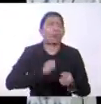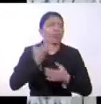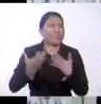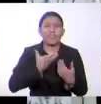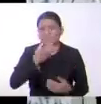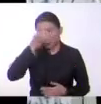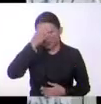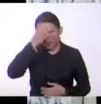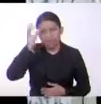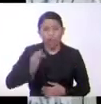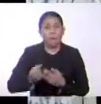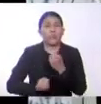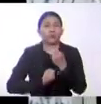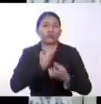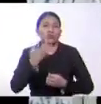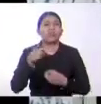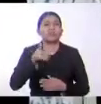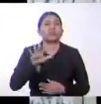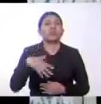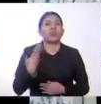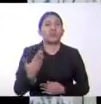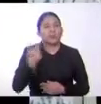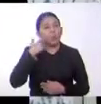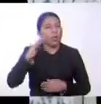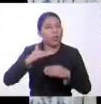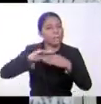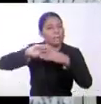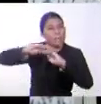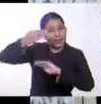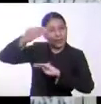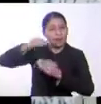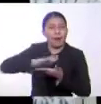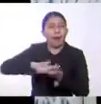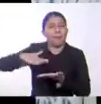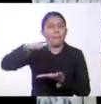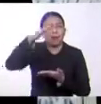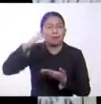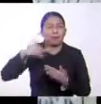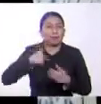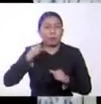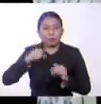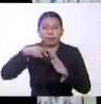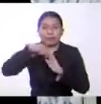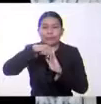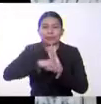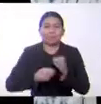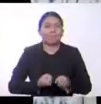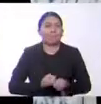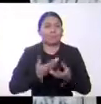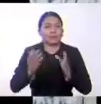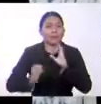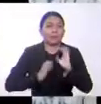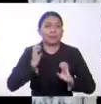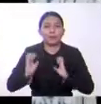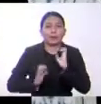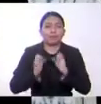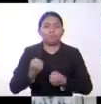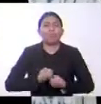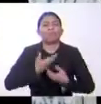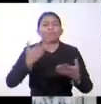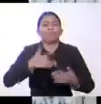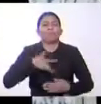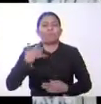que la poesía es esa como ventana del alma que nos permite expresar nuestras emociones, nuestros